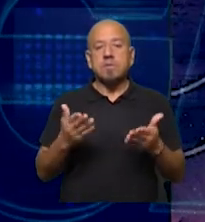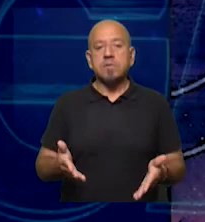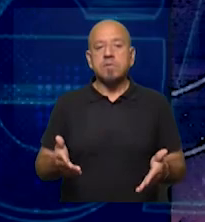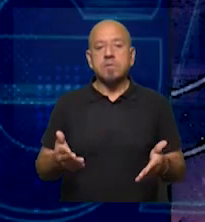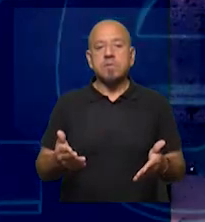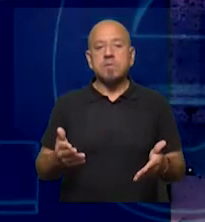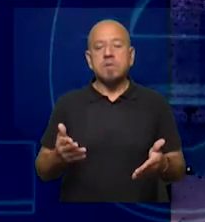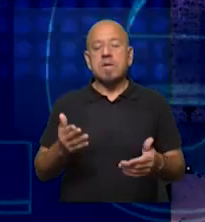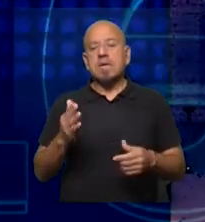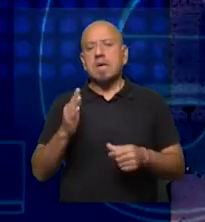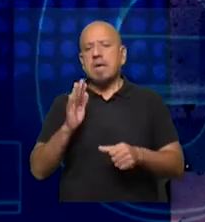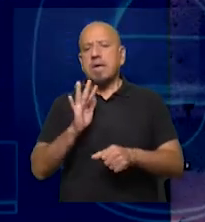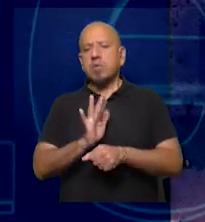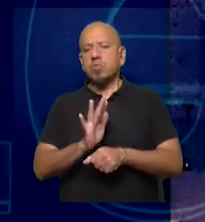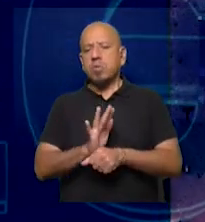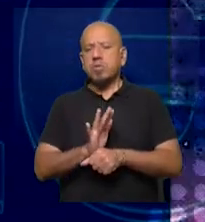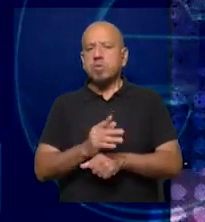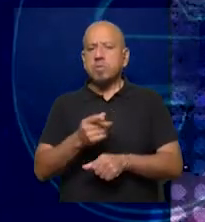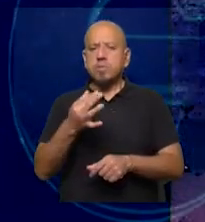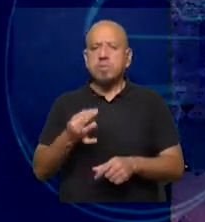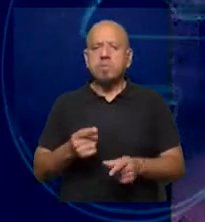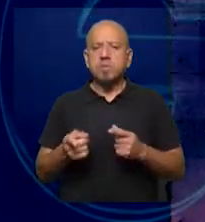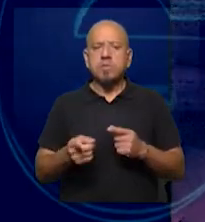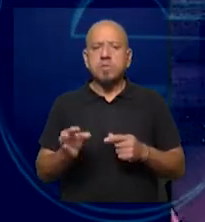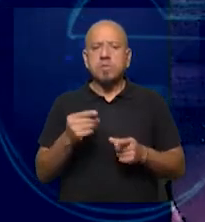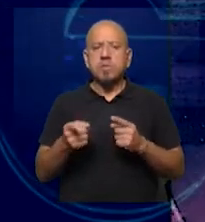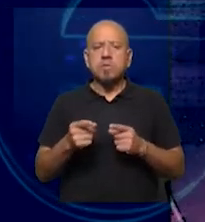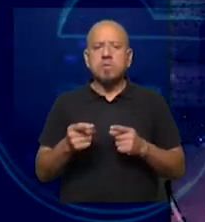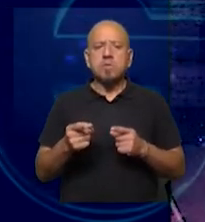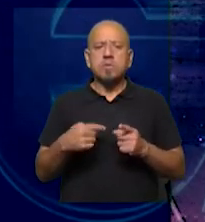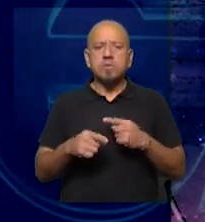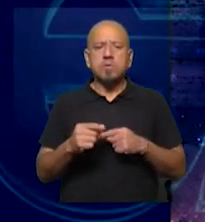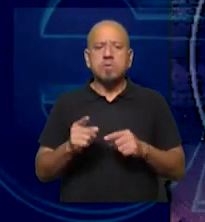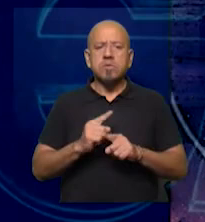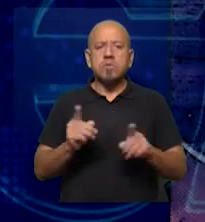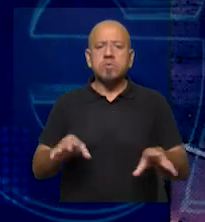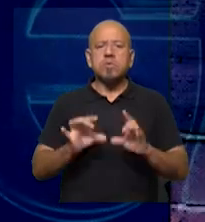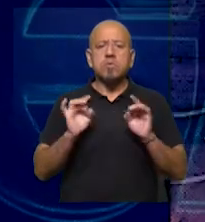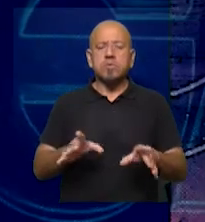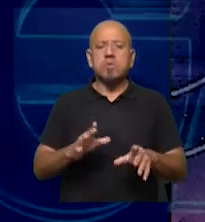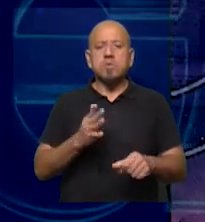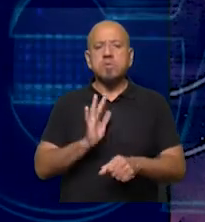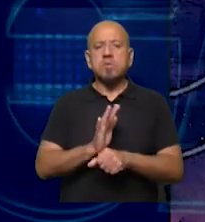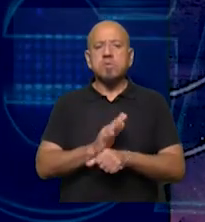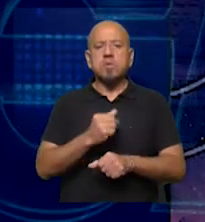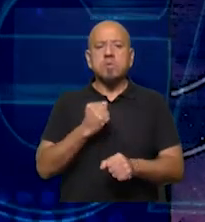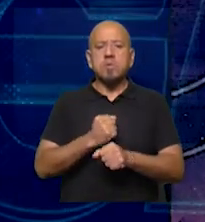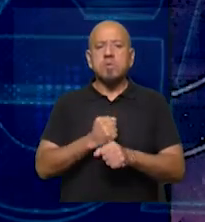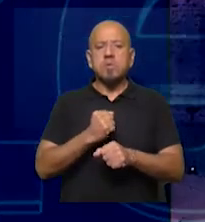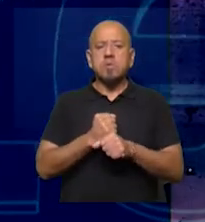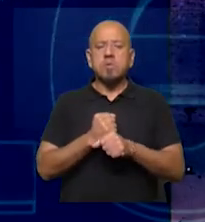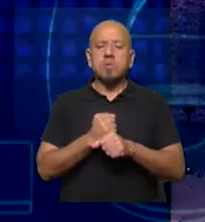¿no? Y creo que todo el equipo, no solo los actores, que trabajaron